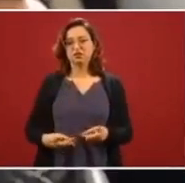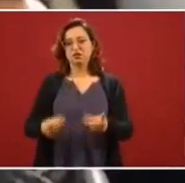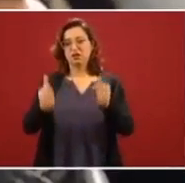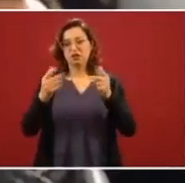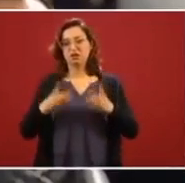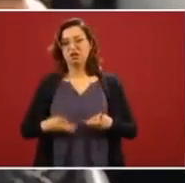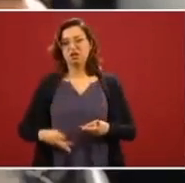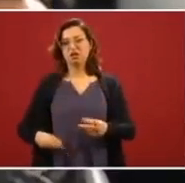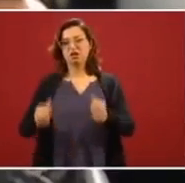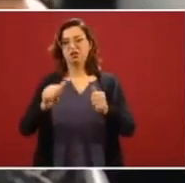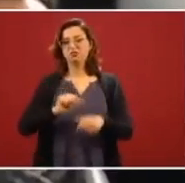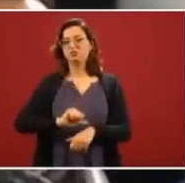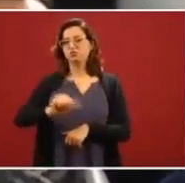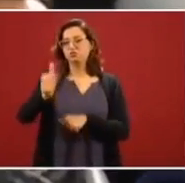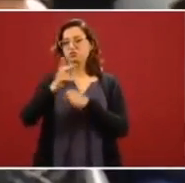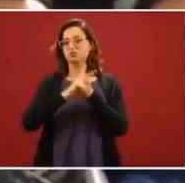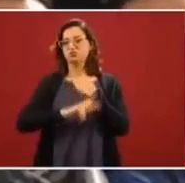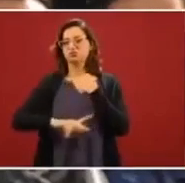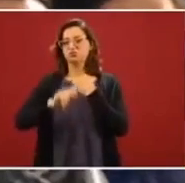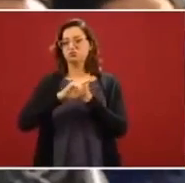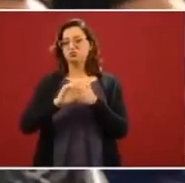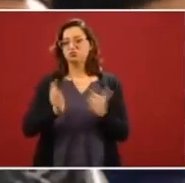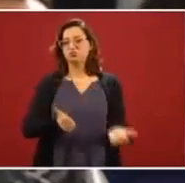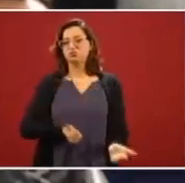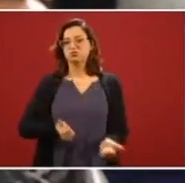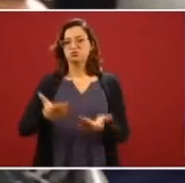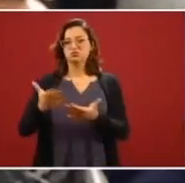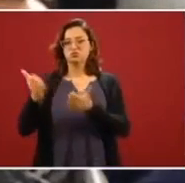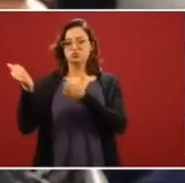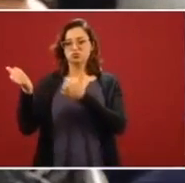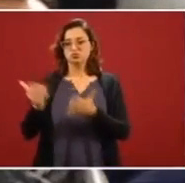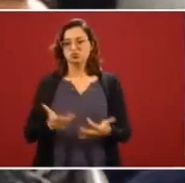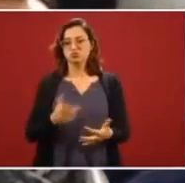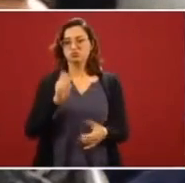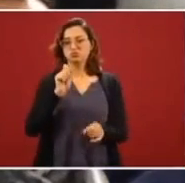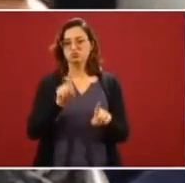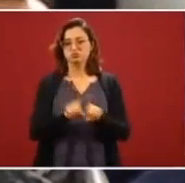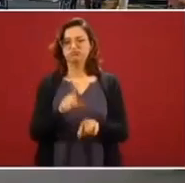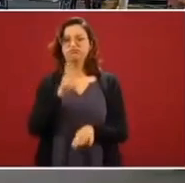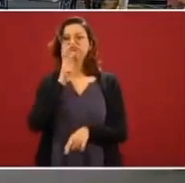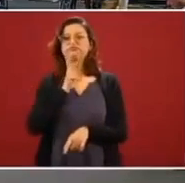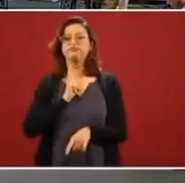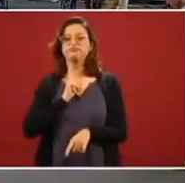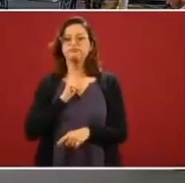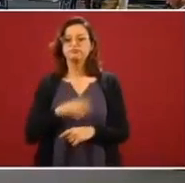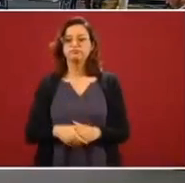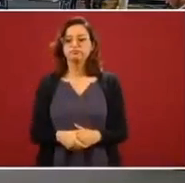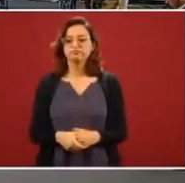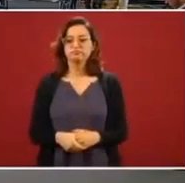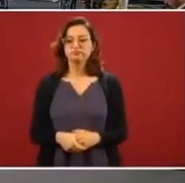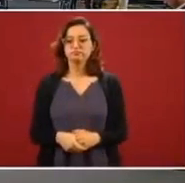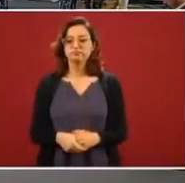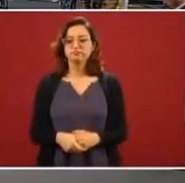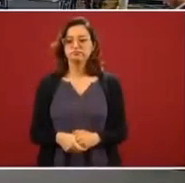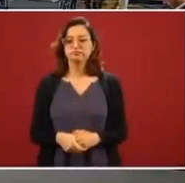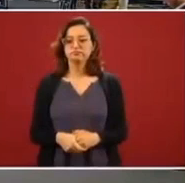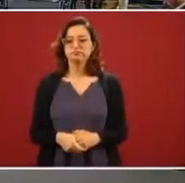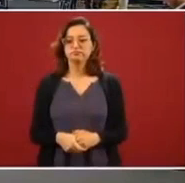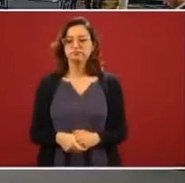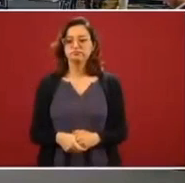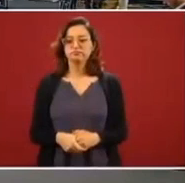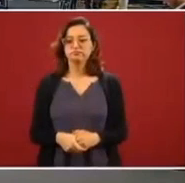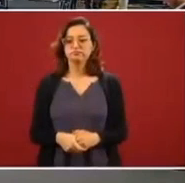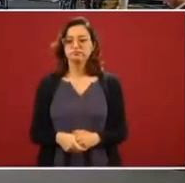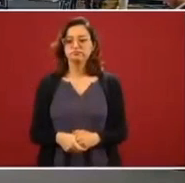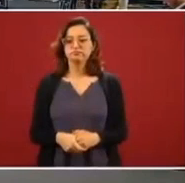de comercio exterior, tanto de importación como de exportación, incluyendo el petróleo. Sí. Esto So he